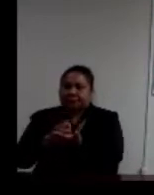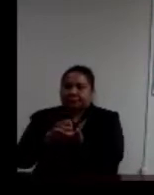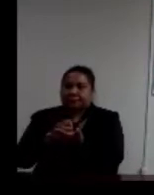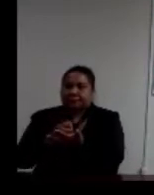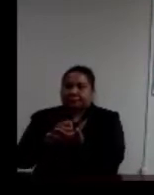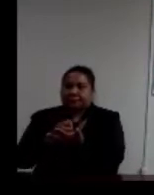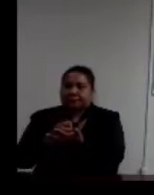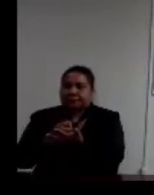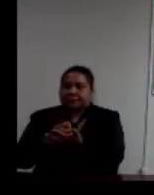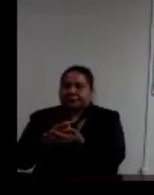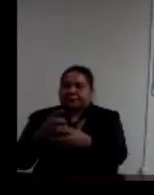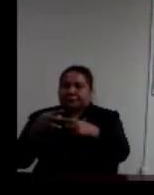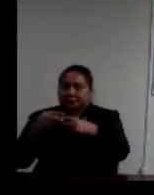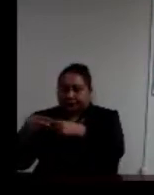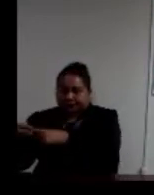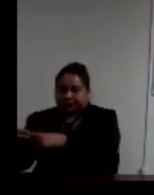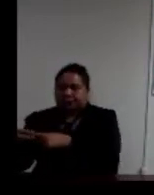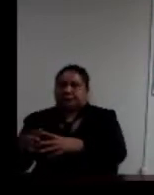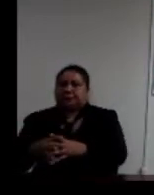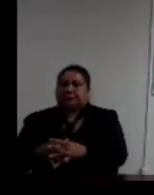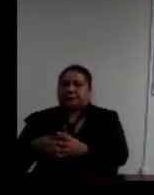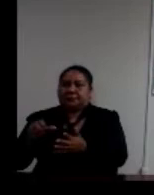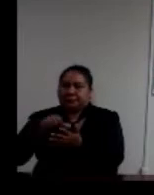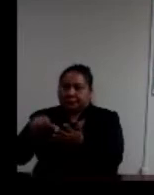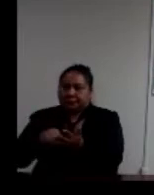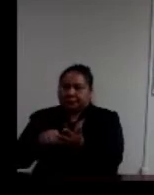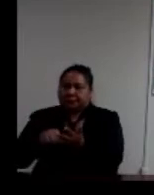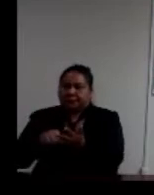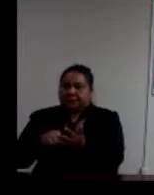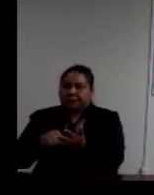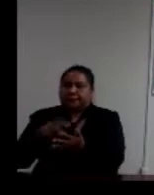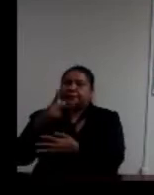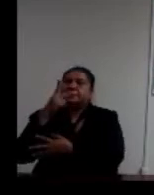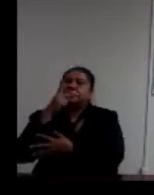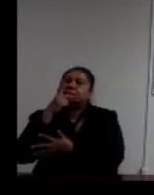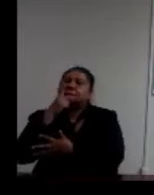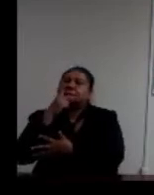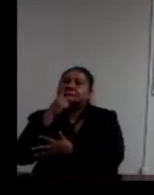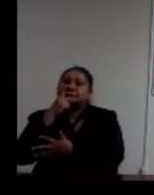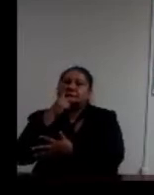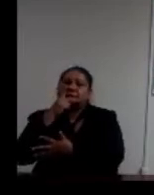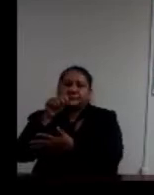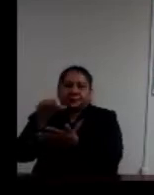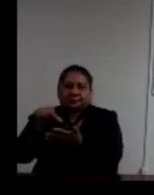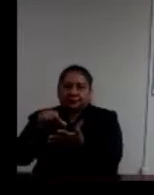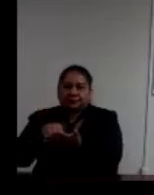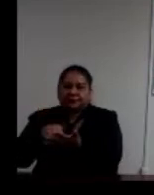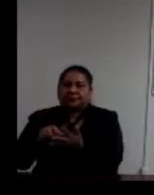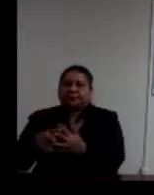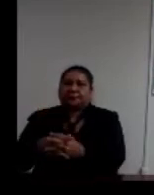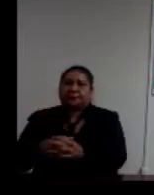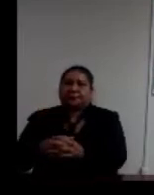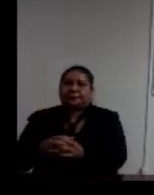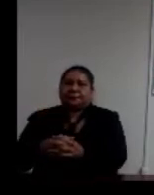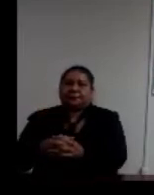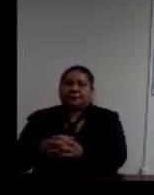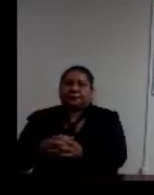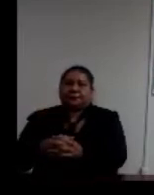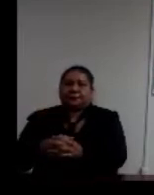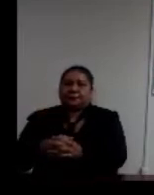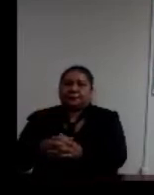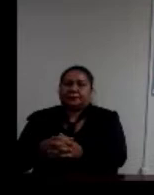¿sí?, que estamos hablando, en el centro ubicamos a los papás, porque los papás vienen a ser para nosotros